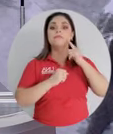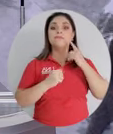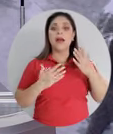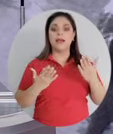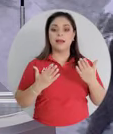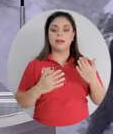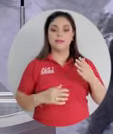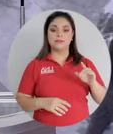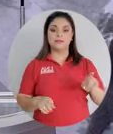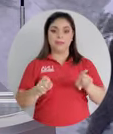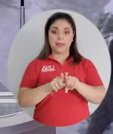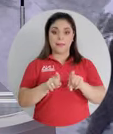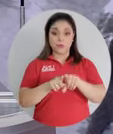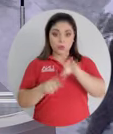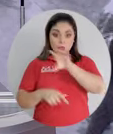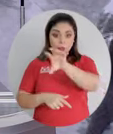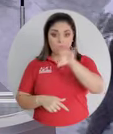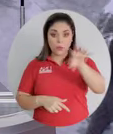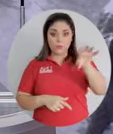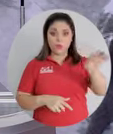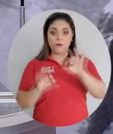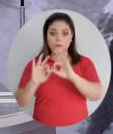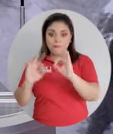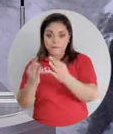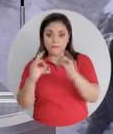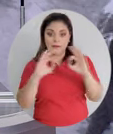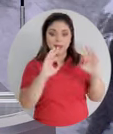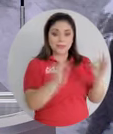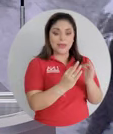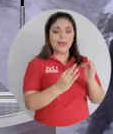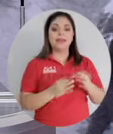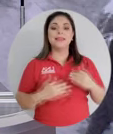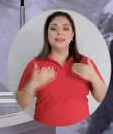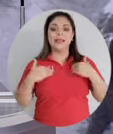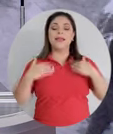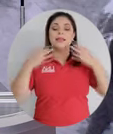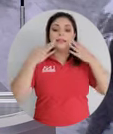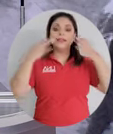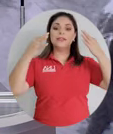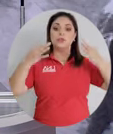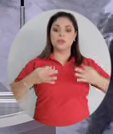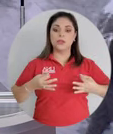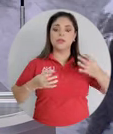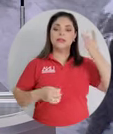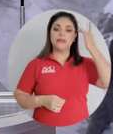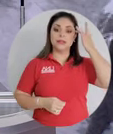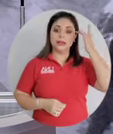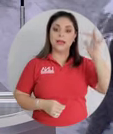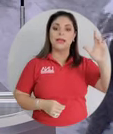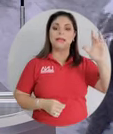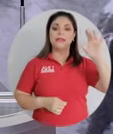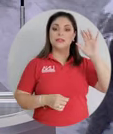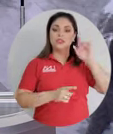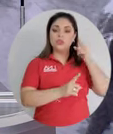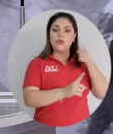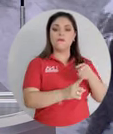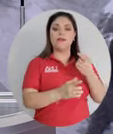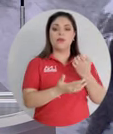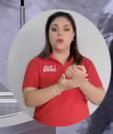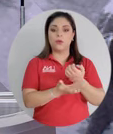desde nuestros núcleos familiares y nuestros espacios personales, pues tomemos decisiones inteligentes en